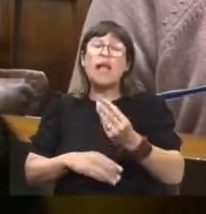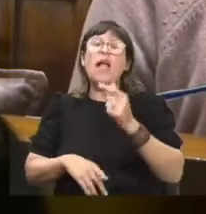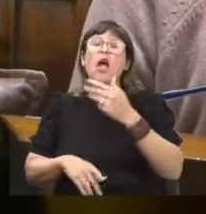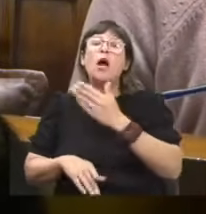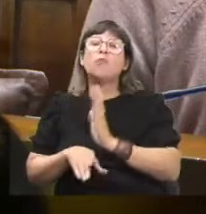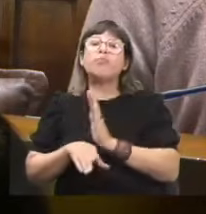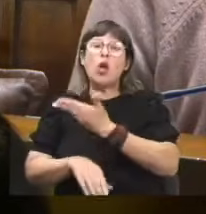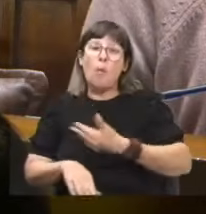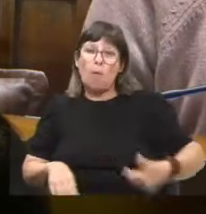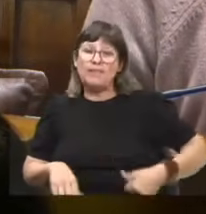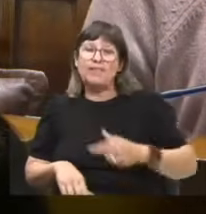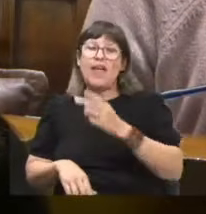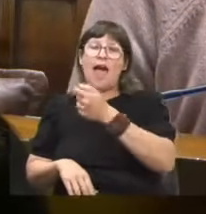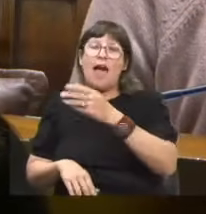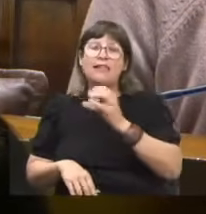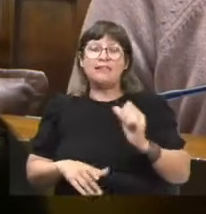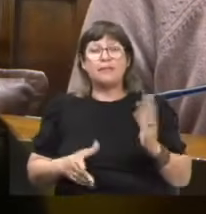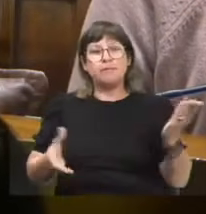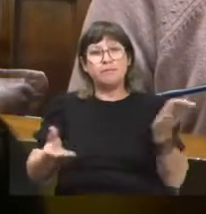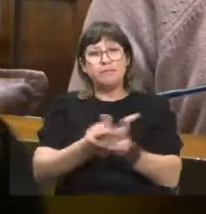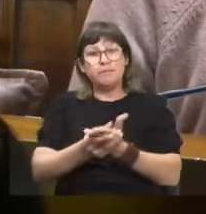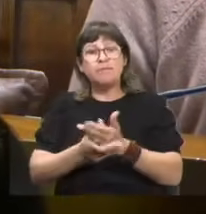ACE, carpeta